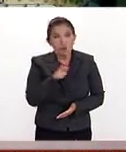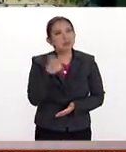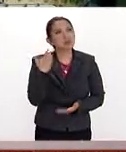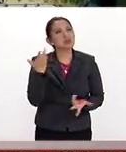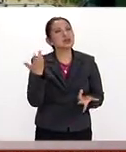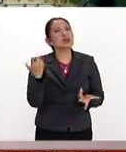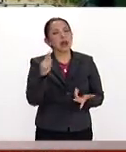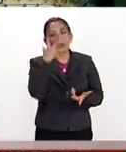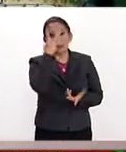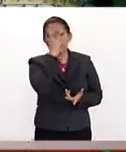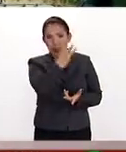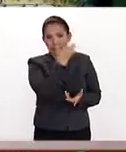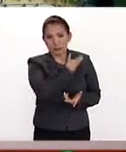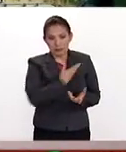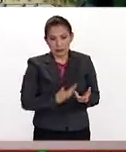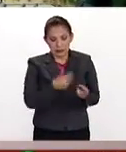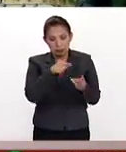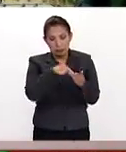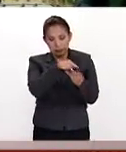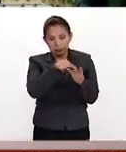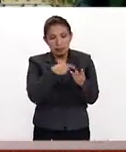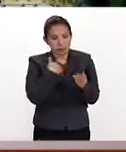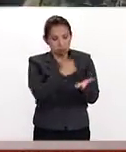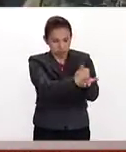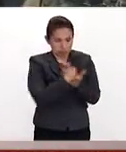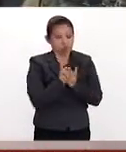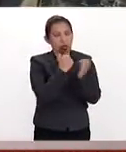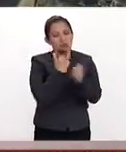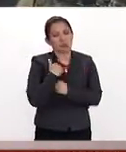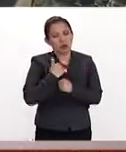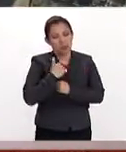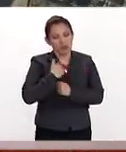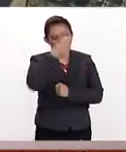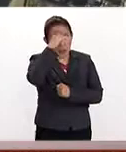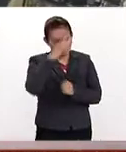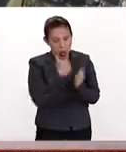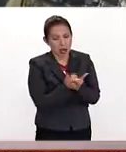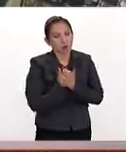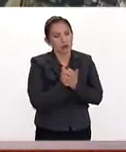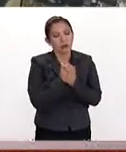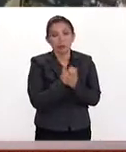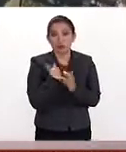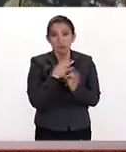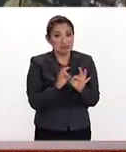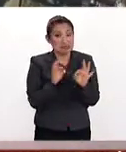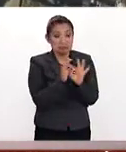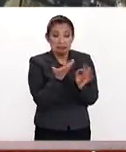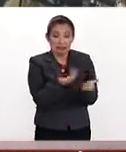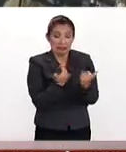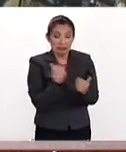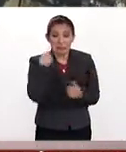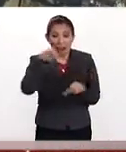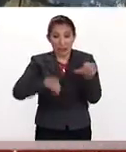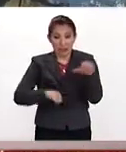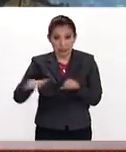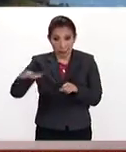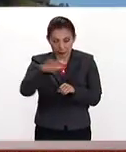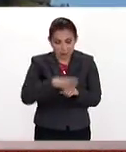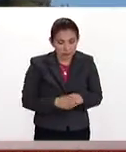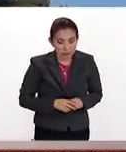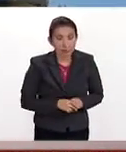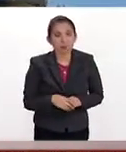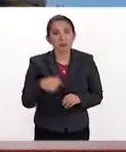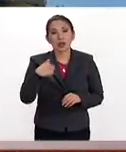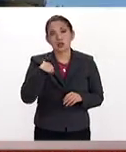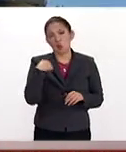llevaríamos 3 presidentes consecutivos que han recurrido a las Fuerzas Armadas de manera notable para esta actividad. Ahora,